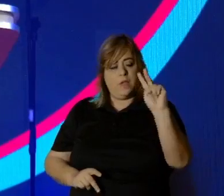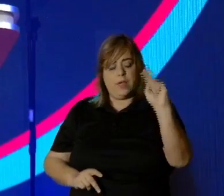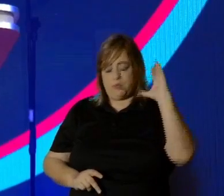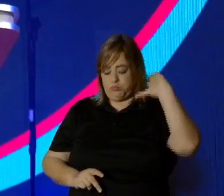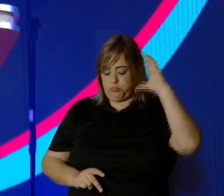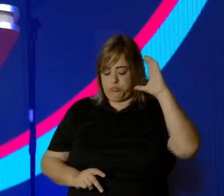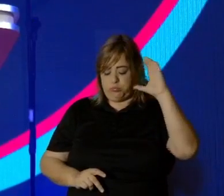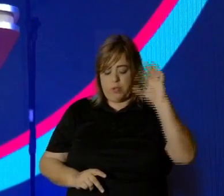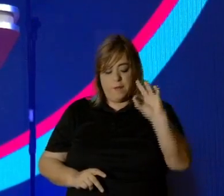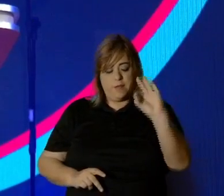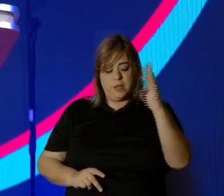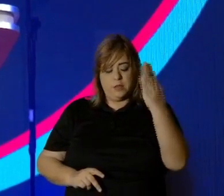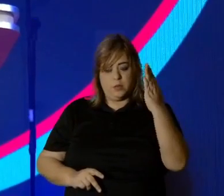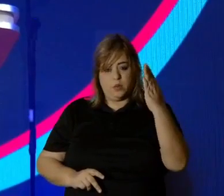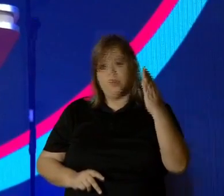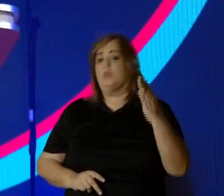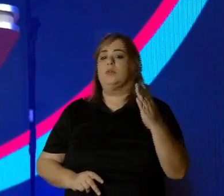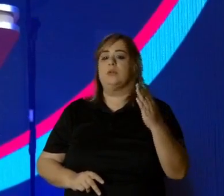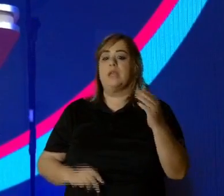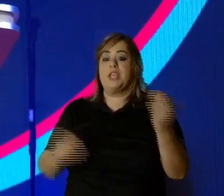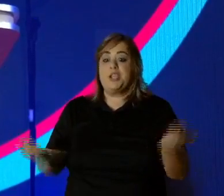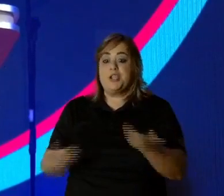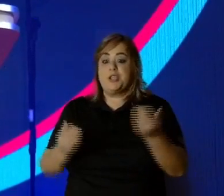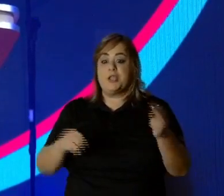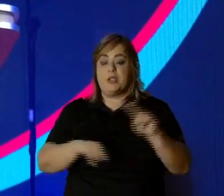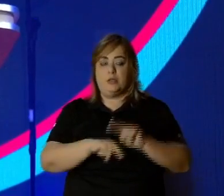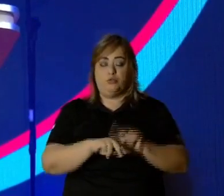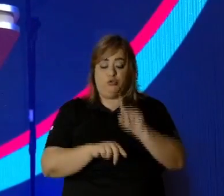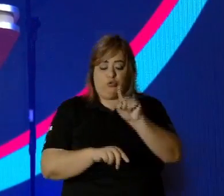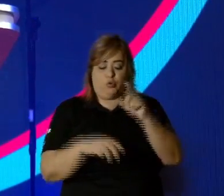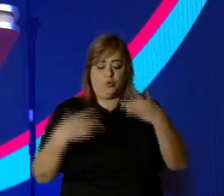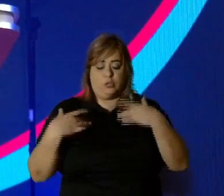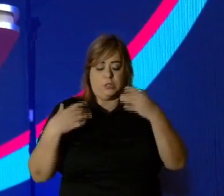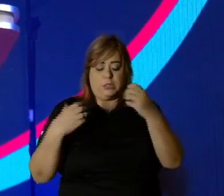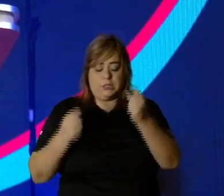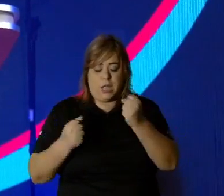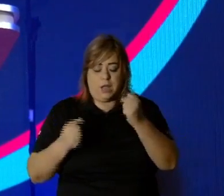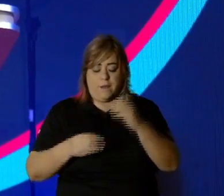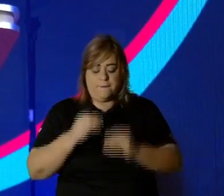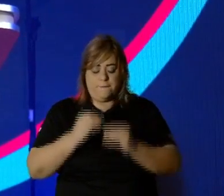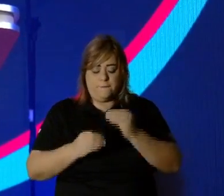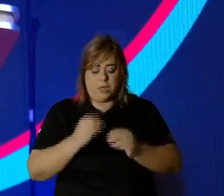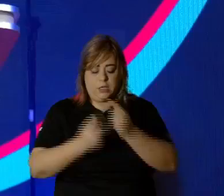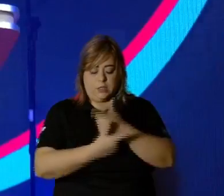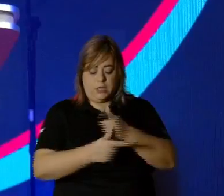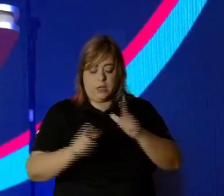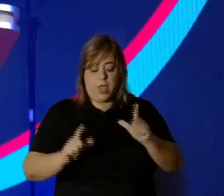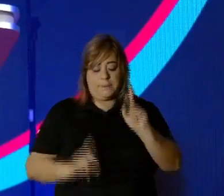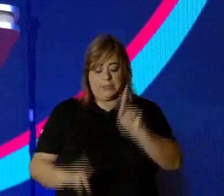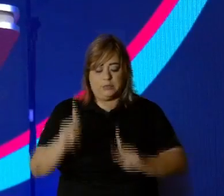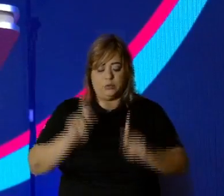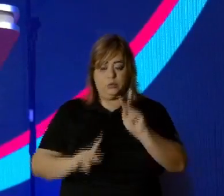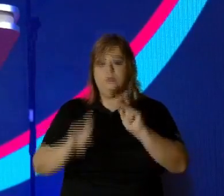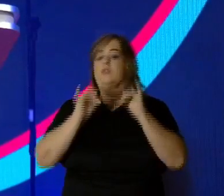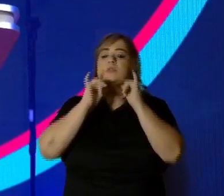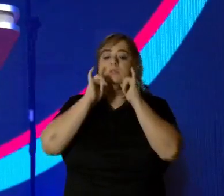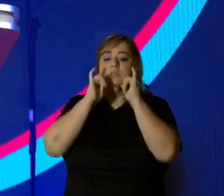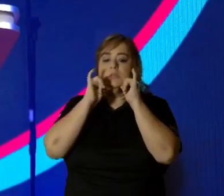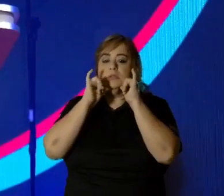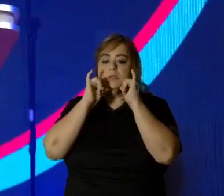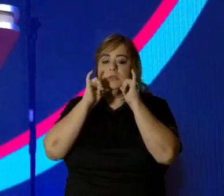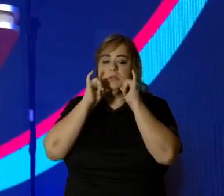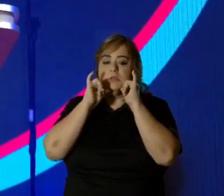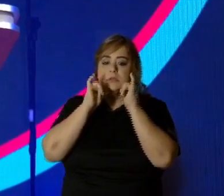internet, a través de la televisión. Sé tú sanando, libertando, restaurando a aquellos que están en las instituciones penales, que son